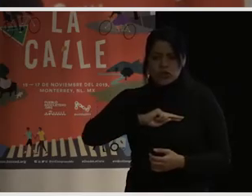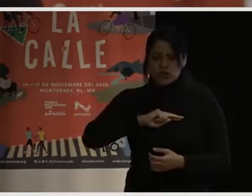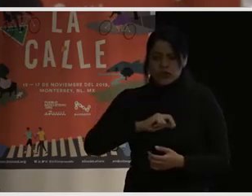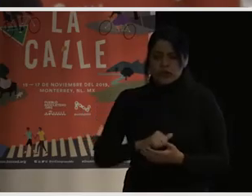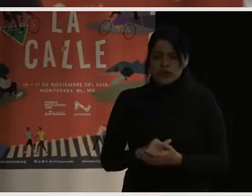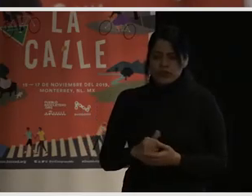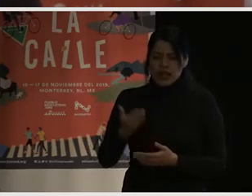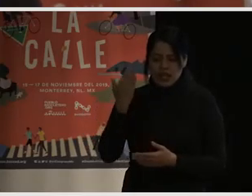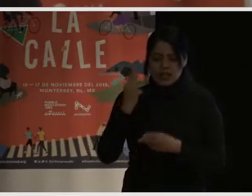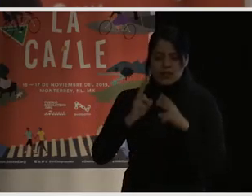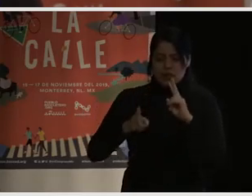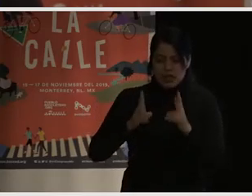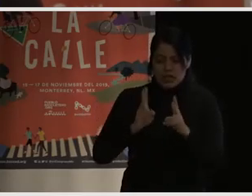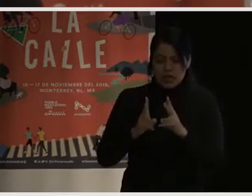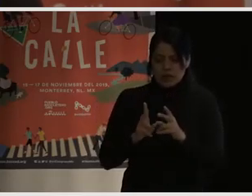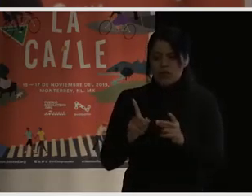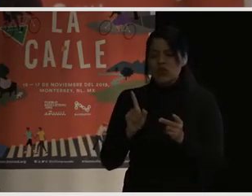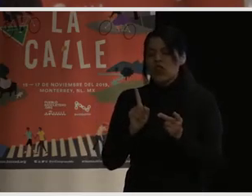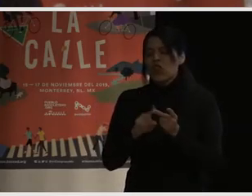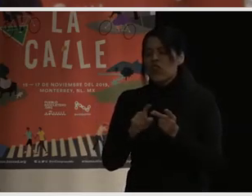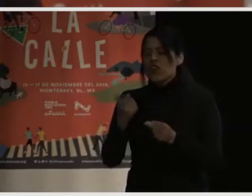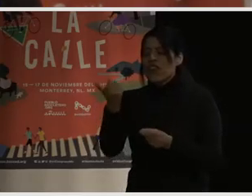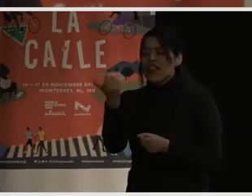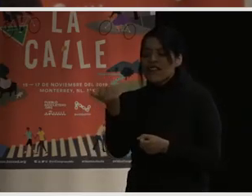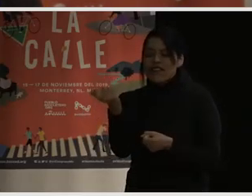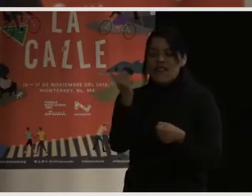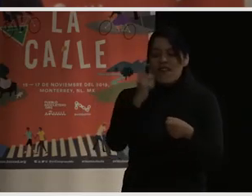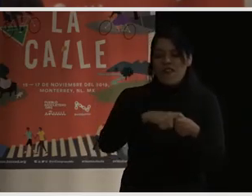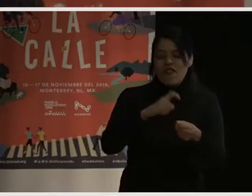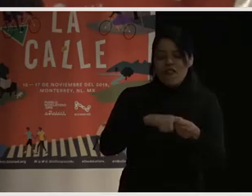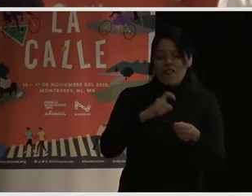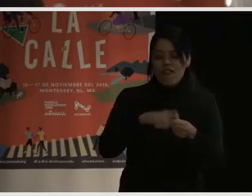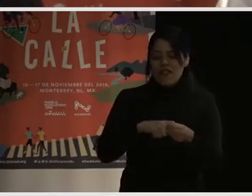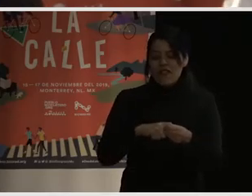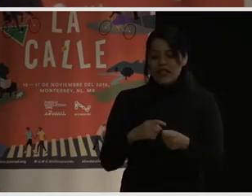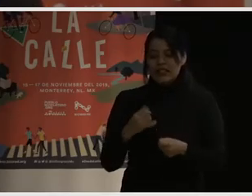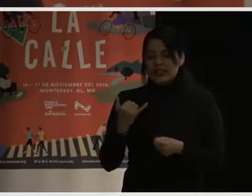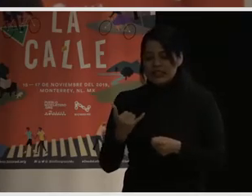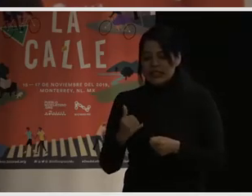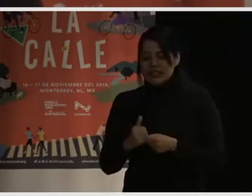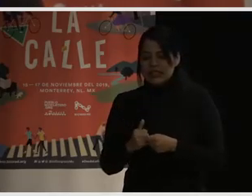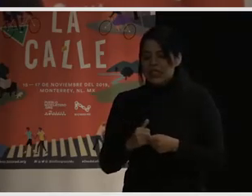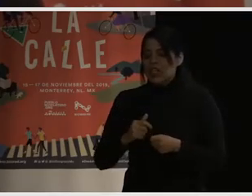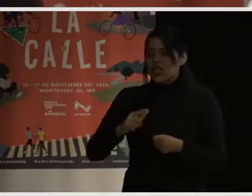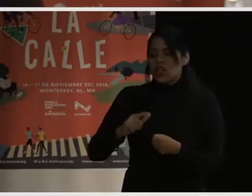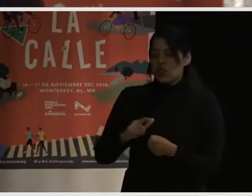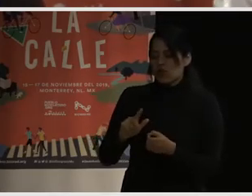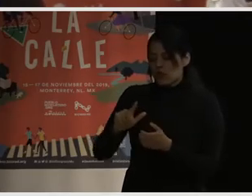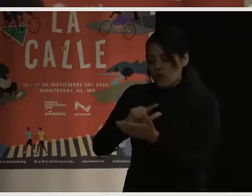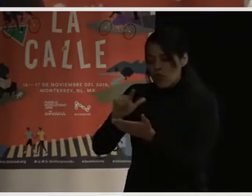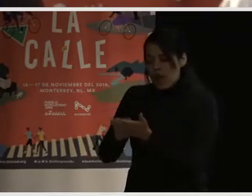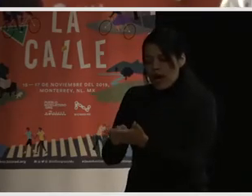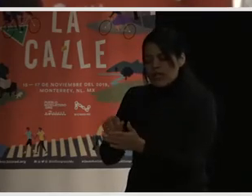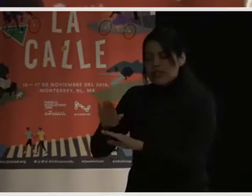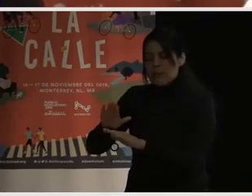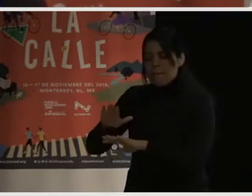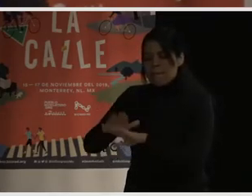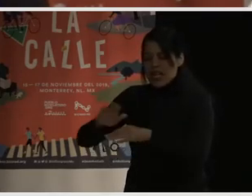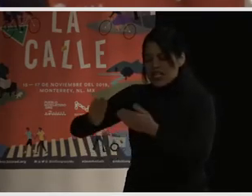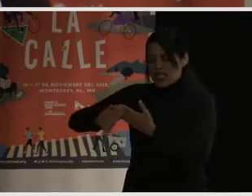antes con el tema de donde se invierte el recurso y las áreas más marginadas pues actualmente hay